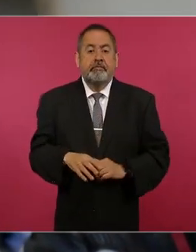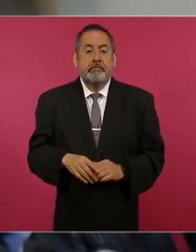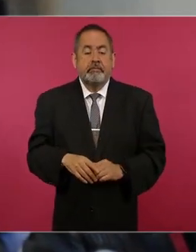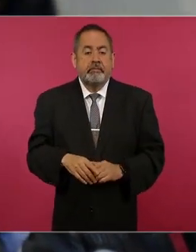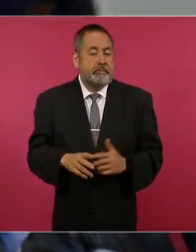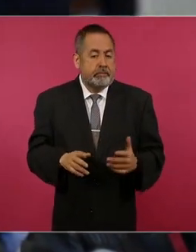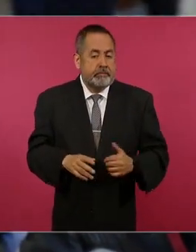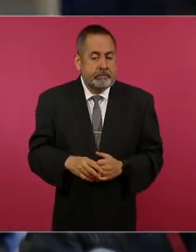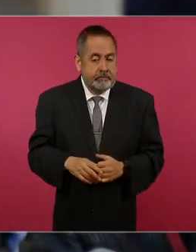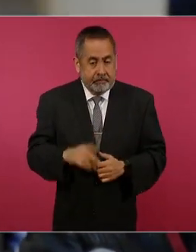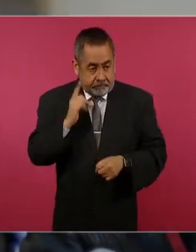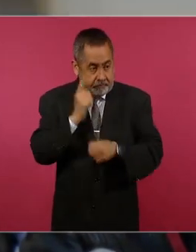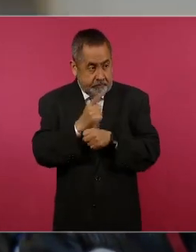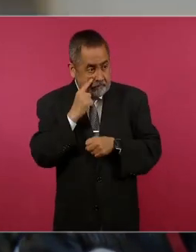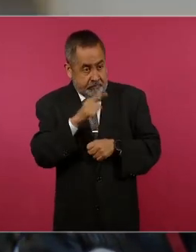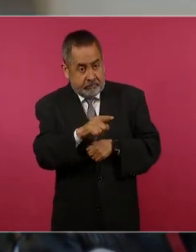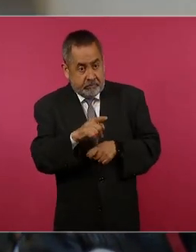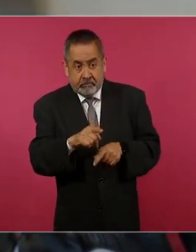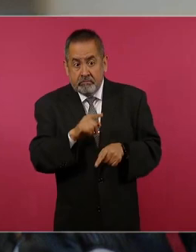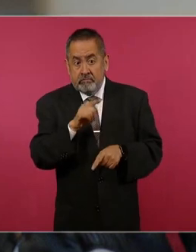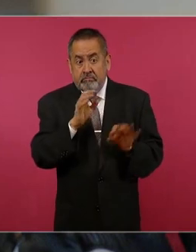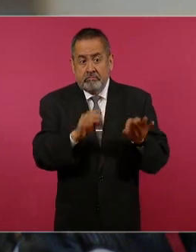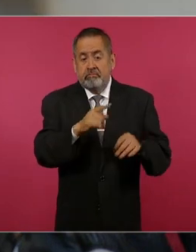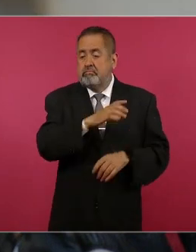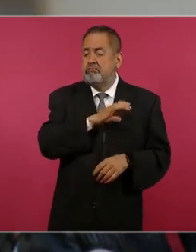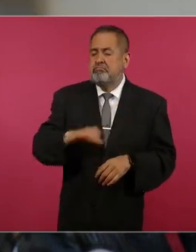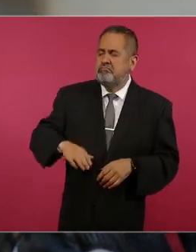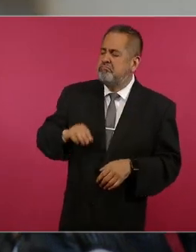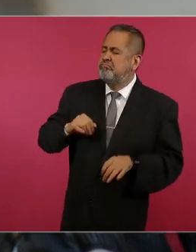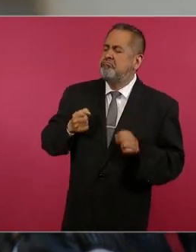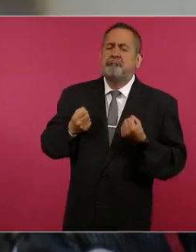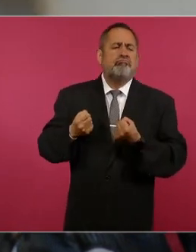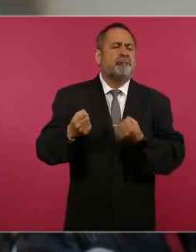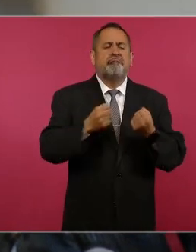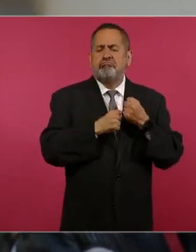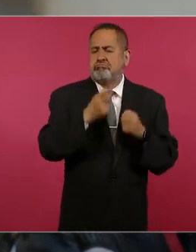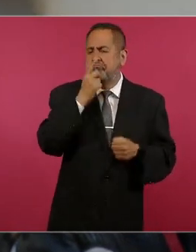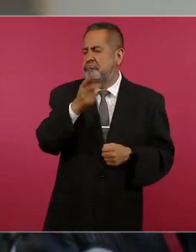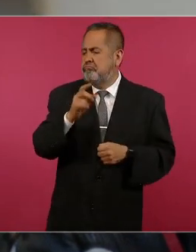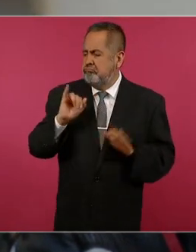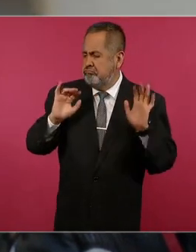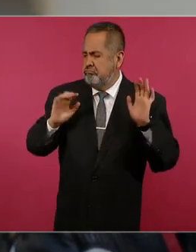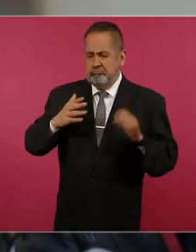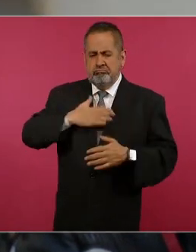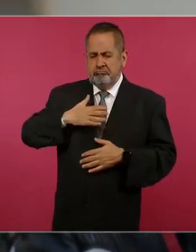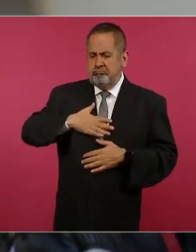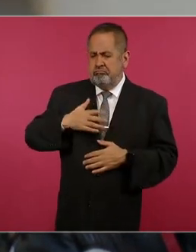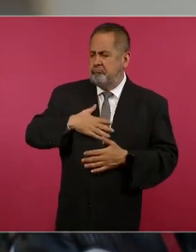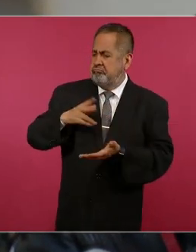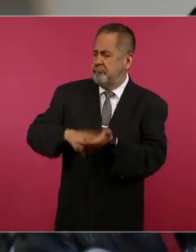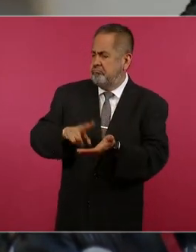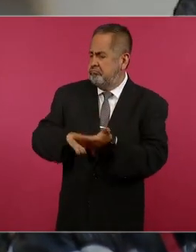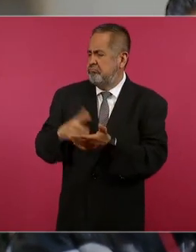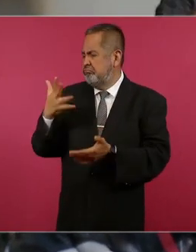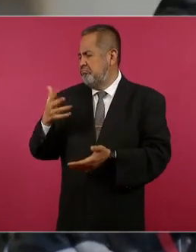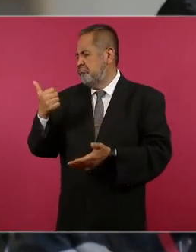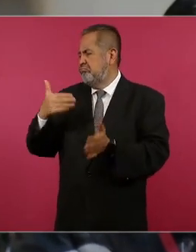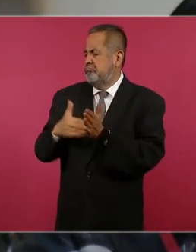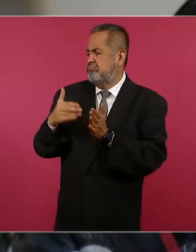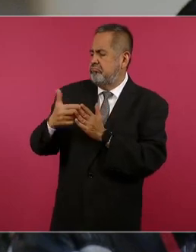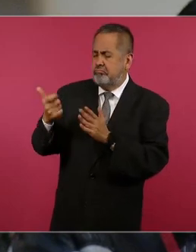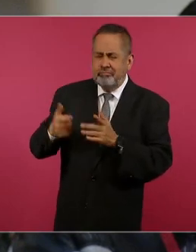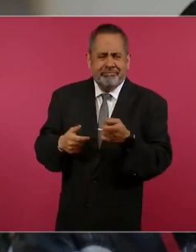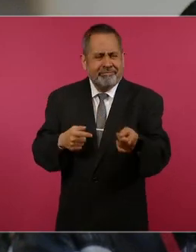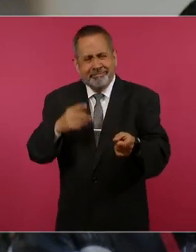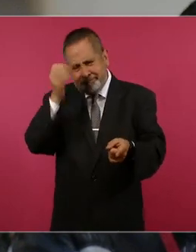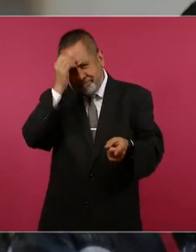Pues sí, se le vio, de hecho, la misma candidata dijo que su camioneta estaba valuada entre cinco y seis millones de pesos.